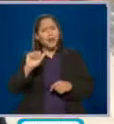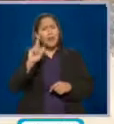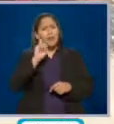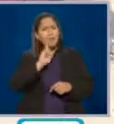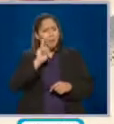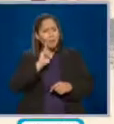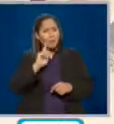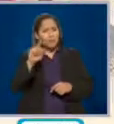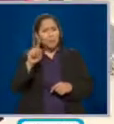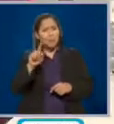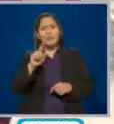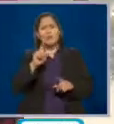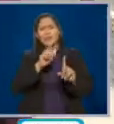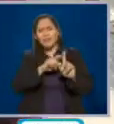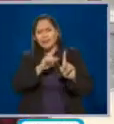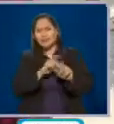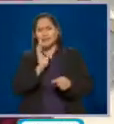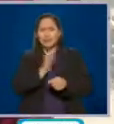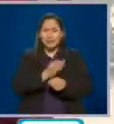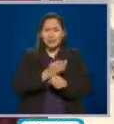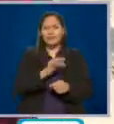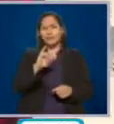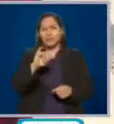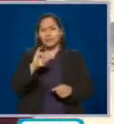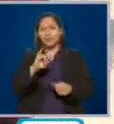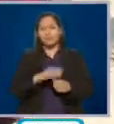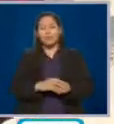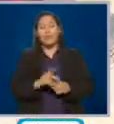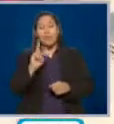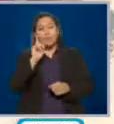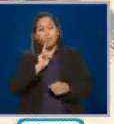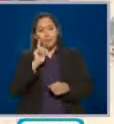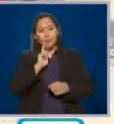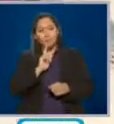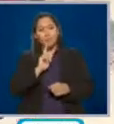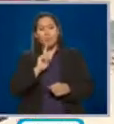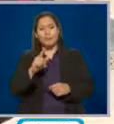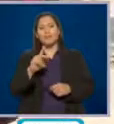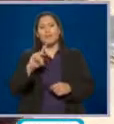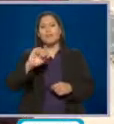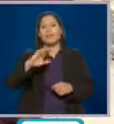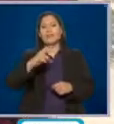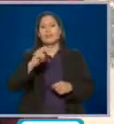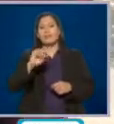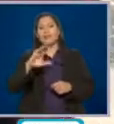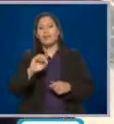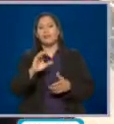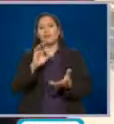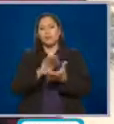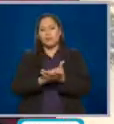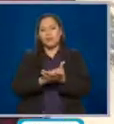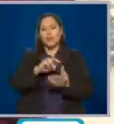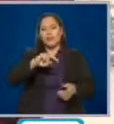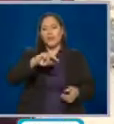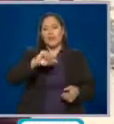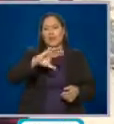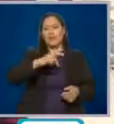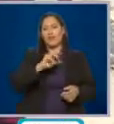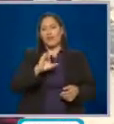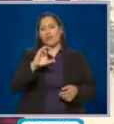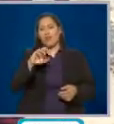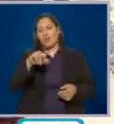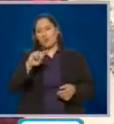grandísima comediante, ¿no? Sí, la que tenía al gran Pachá como marido, a Nacho Contra,